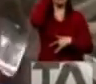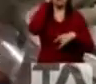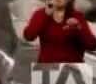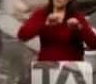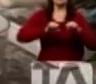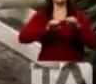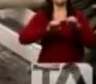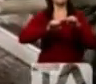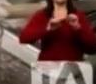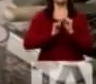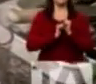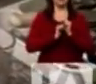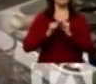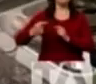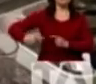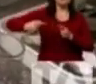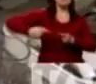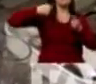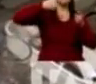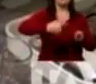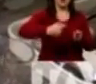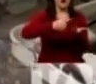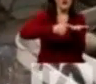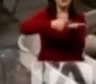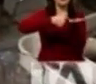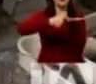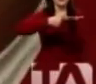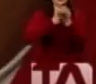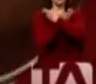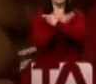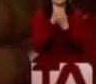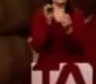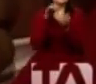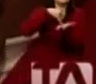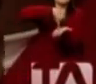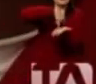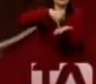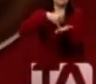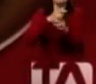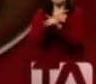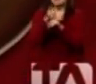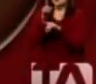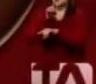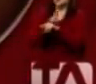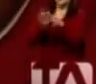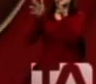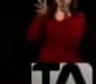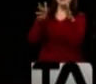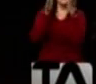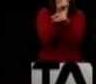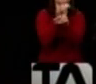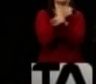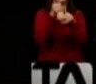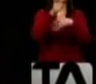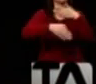un trastorno congénito que se caracteriza por la fragilidad de los huesos. Tras varios años de estudios y visitar médicos en el país,